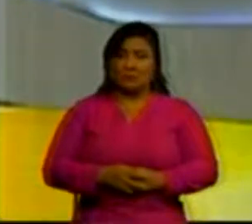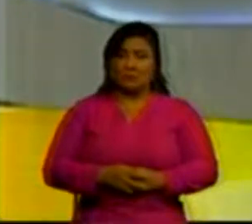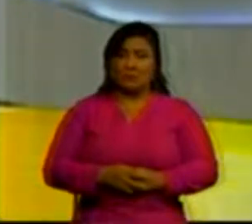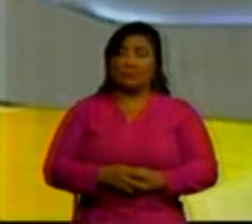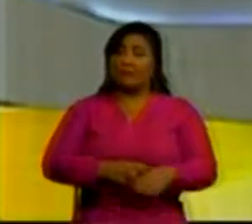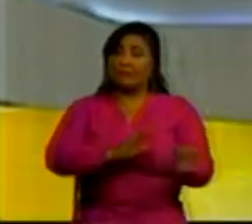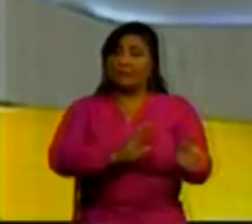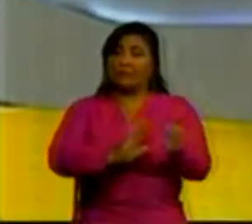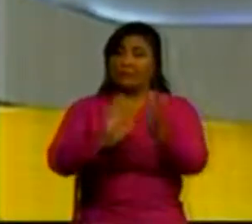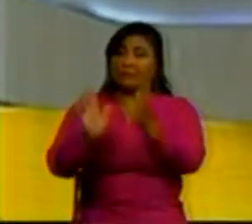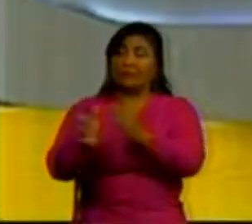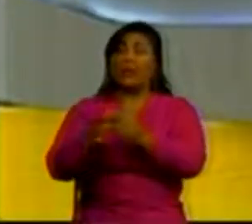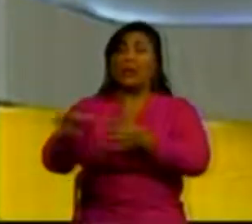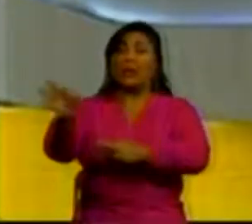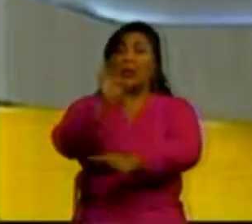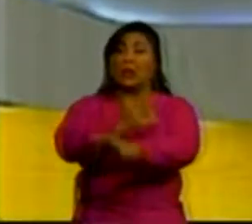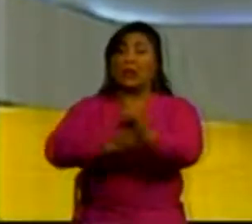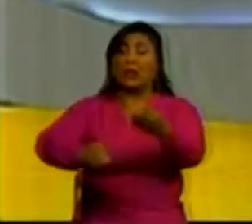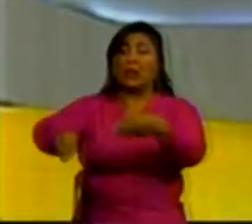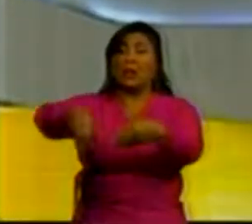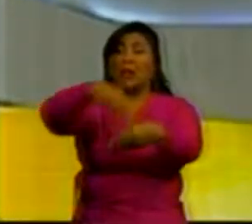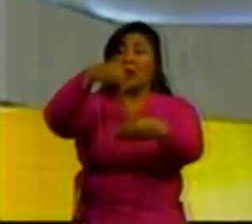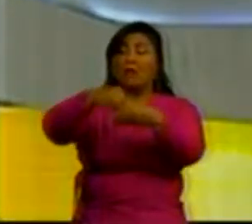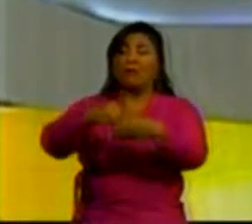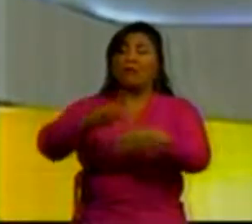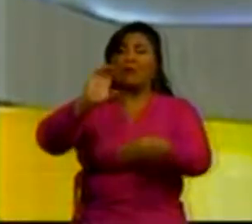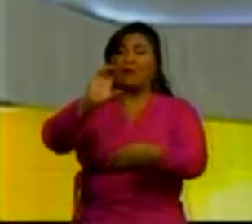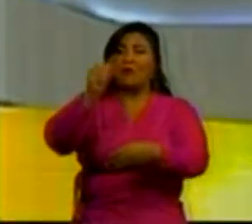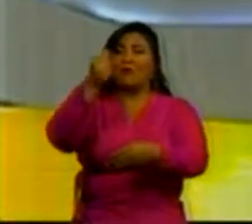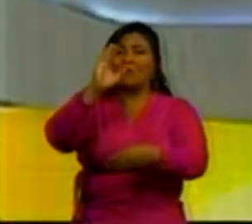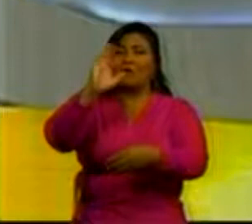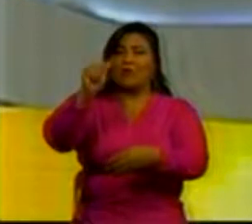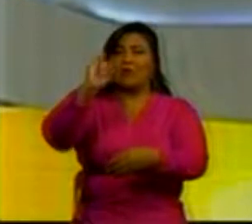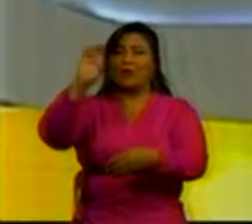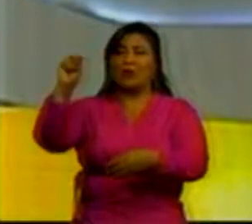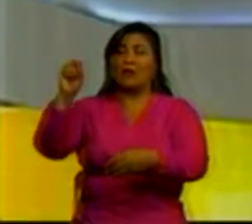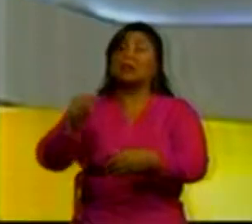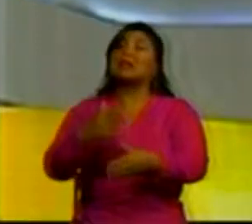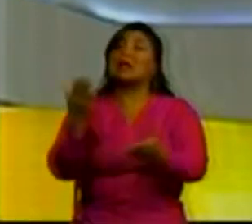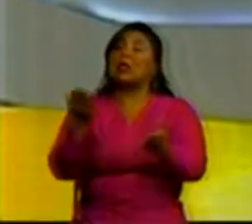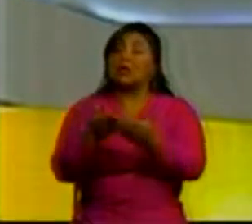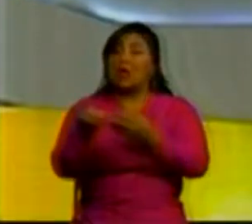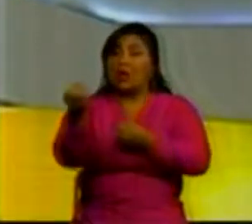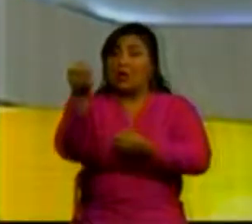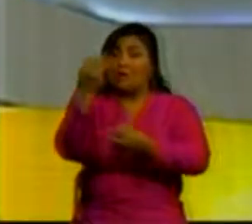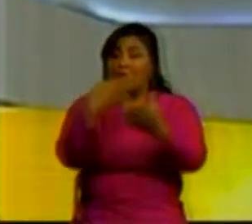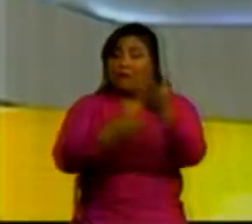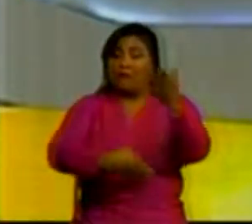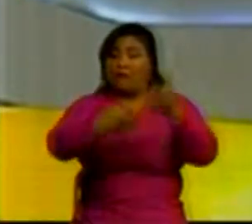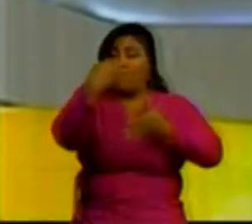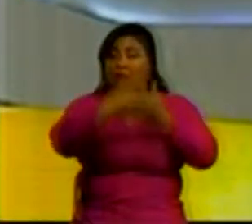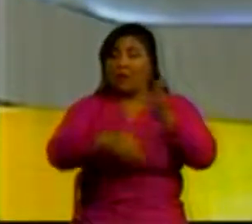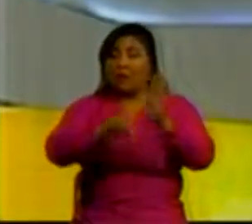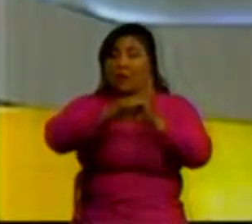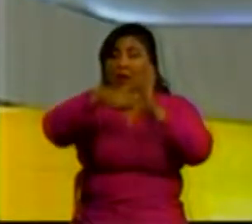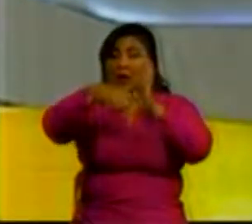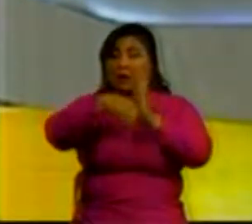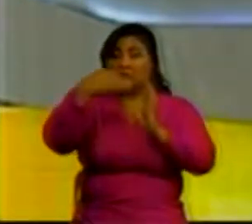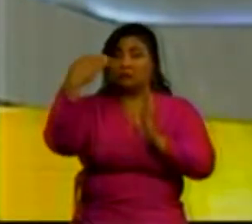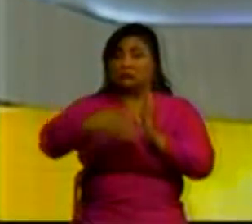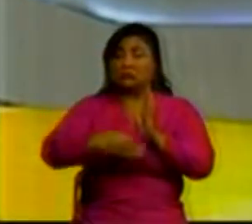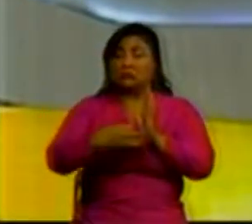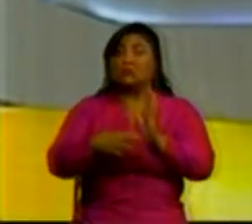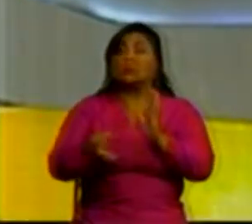Y finalmente se devolvieron los fondos de cesantía al magisterio. Esto después de que un informe de Contraloría confirmara que en los